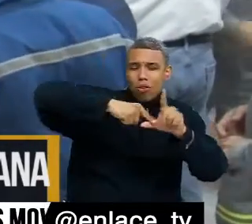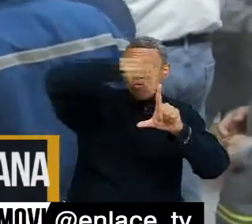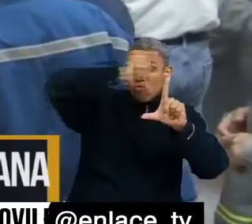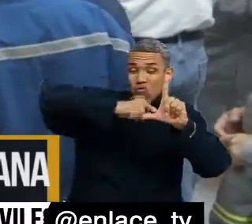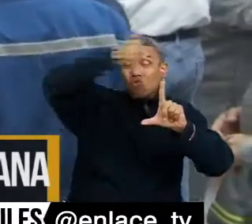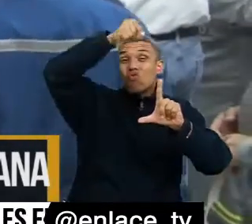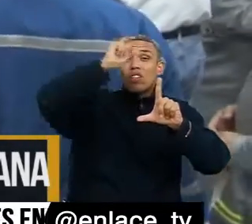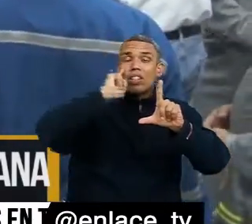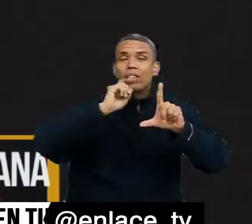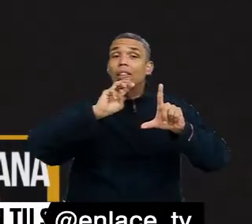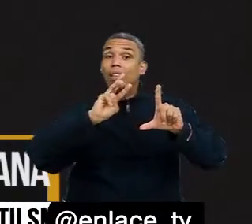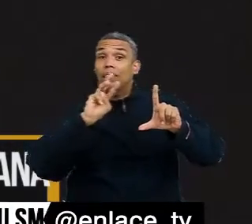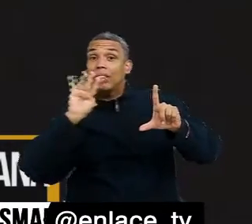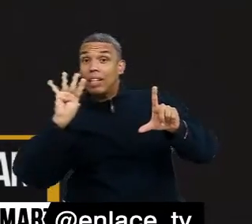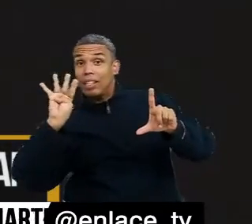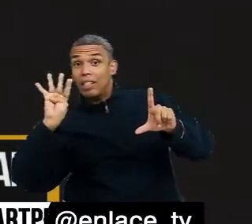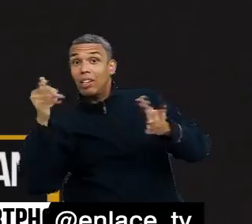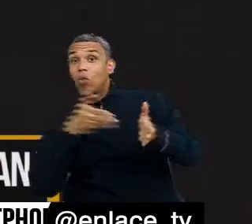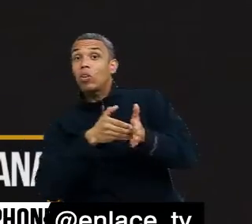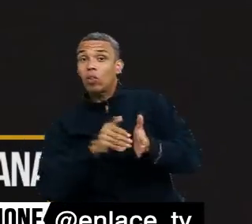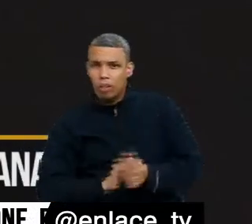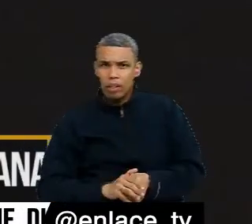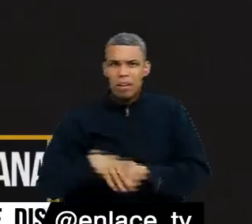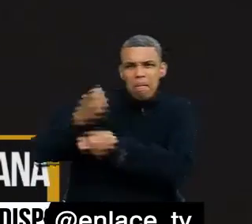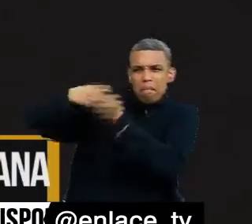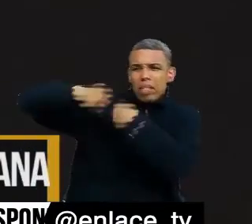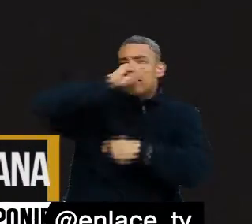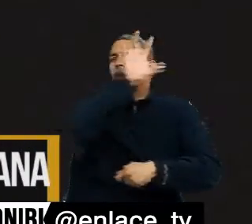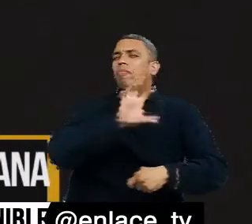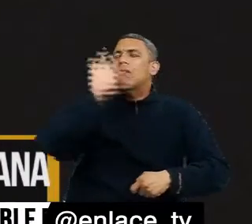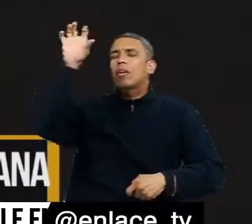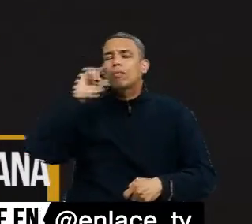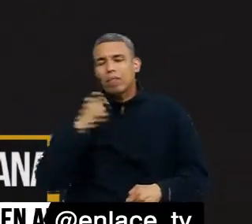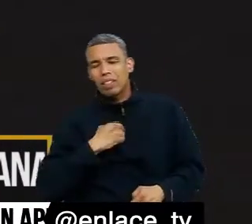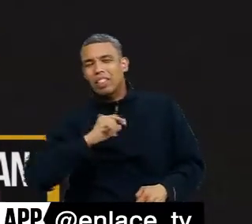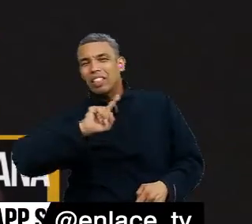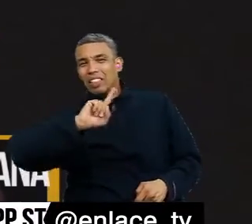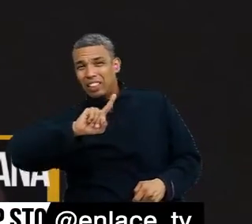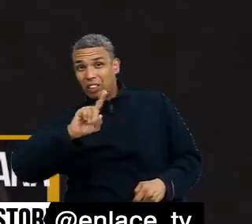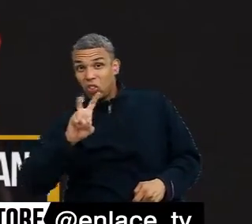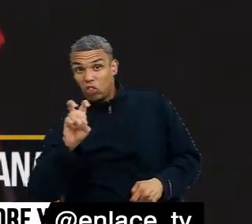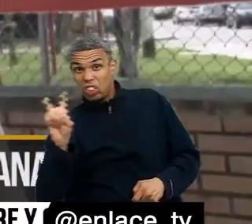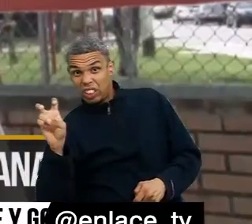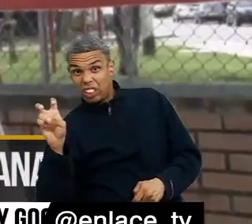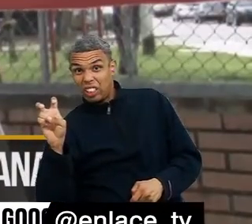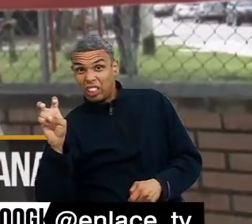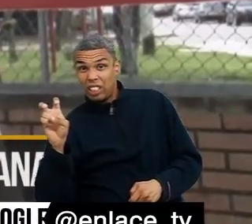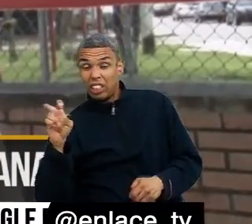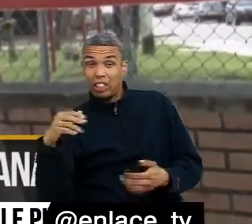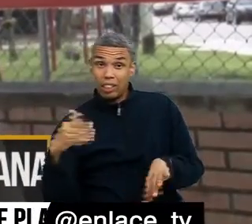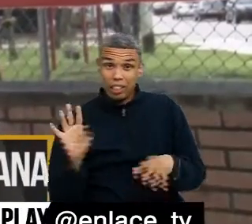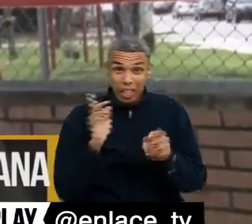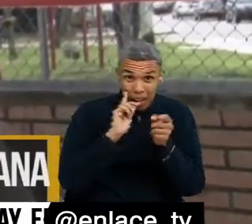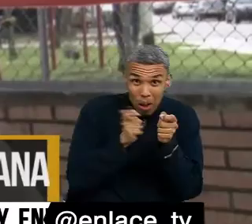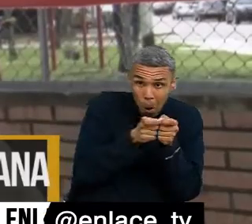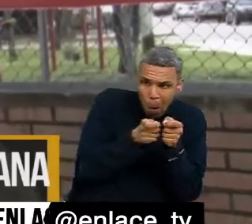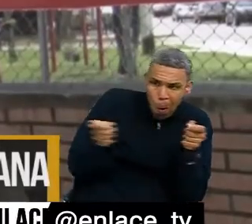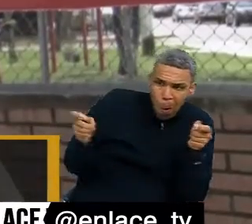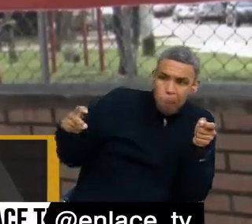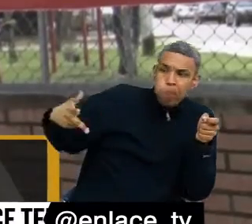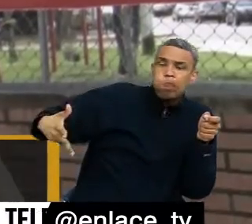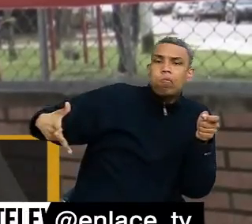diario, de igual forma ventas por 177 millones de pies cúbicos de gas por día. Bueno, la USO le ha dicho a Ecopetrol, tanto